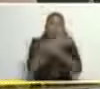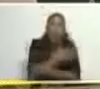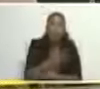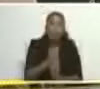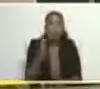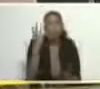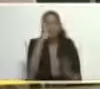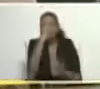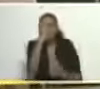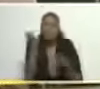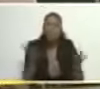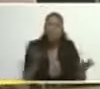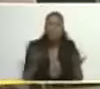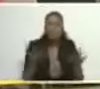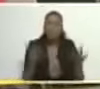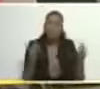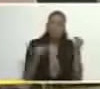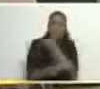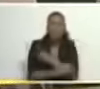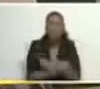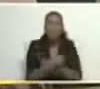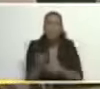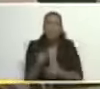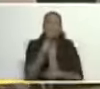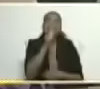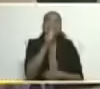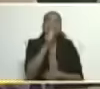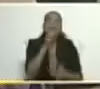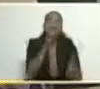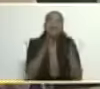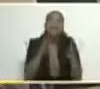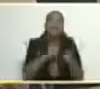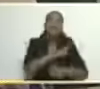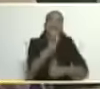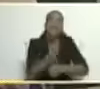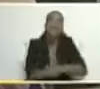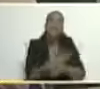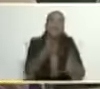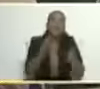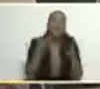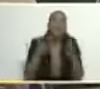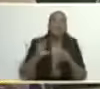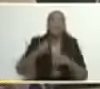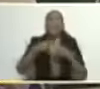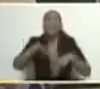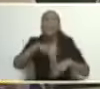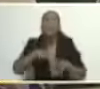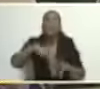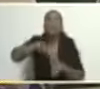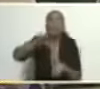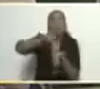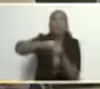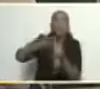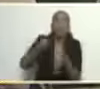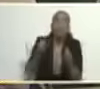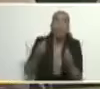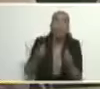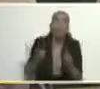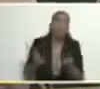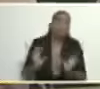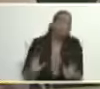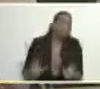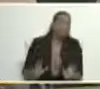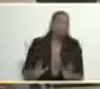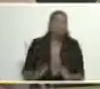central es quién obtiene qué, cuándo, dónde y cómo.